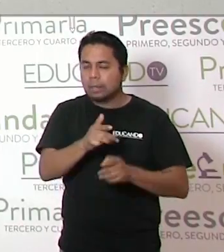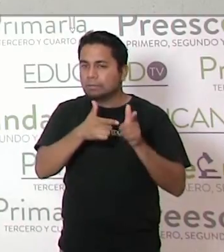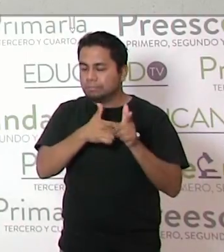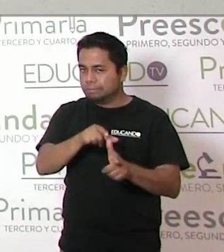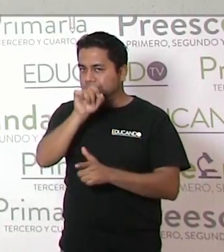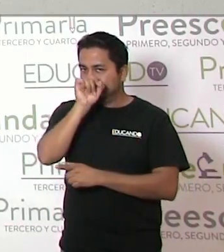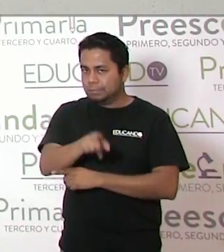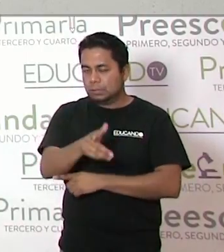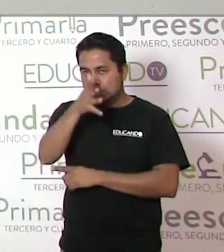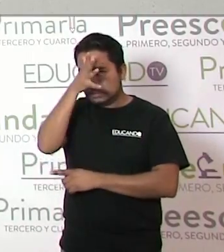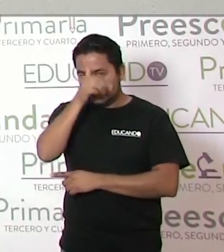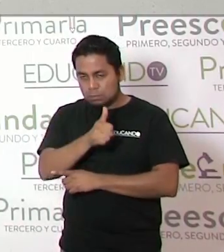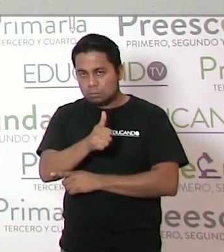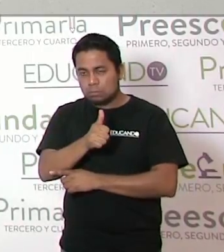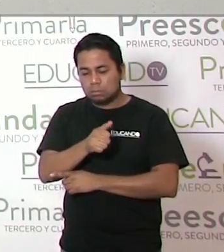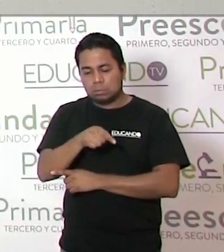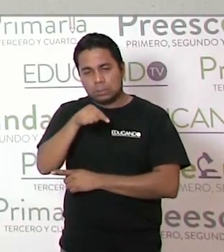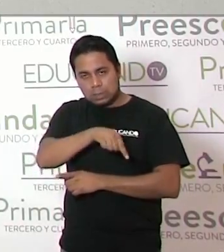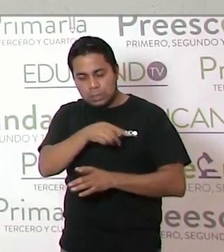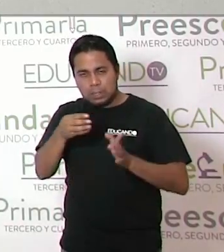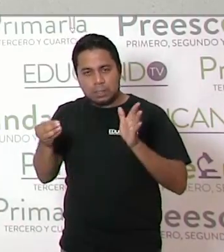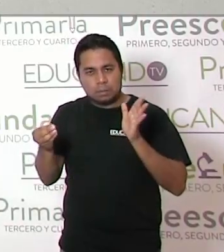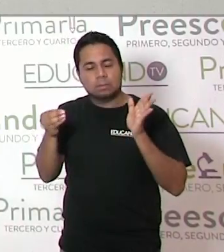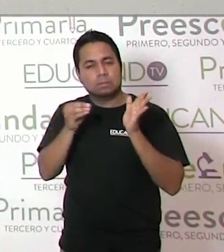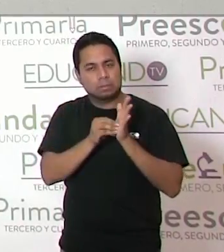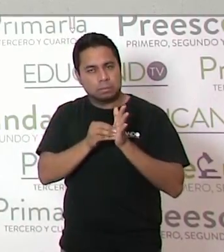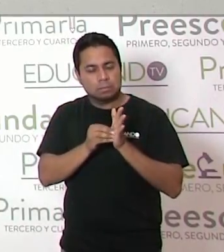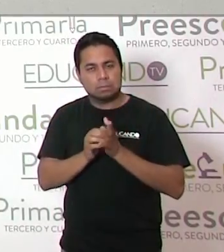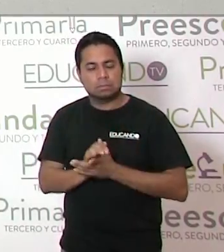Y recordamos que nosotros pegamos